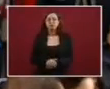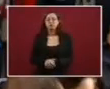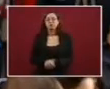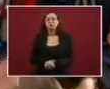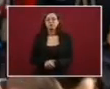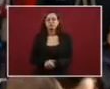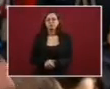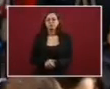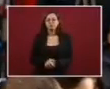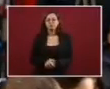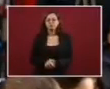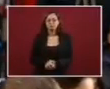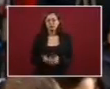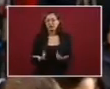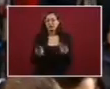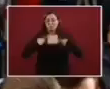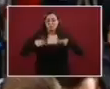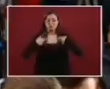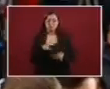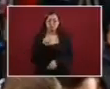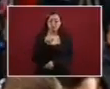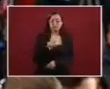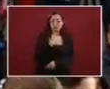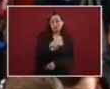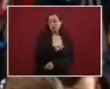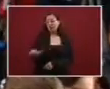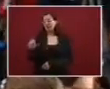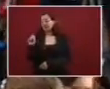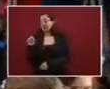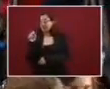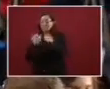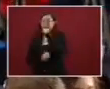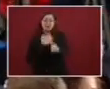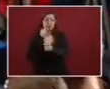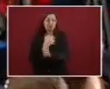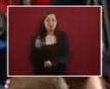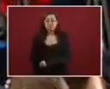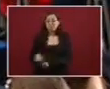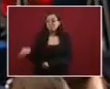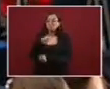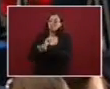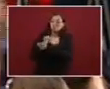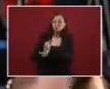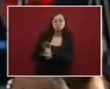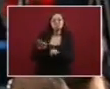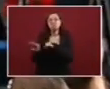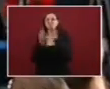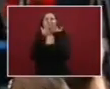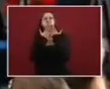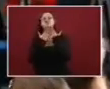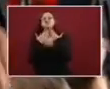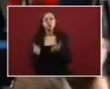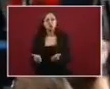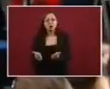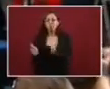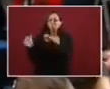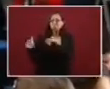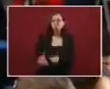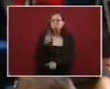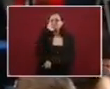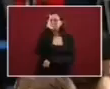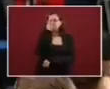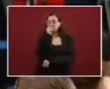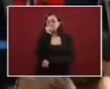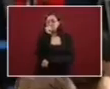de entre 35 a 60 años que son discriminados laboralmente en el aspecto de que no les dan empleo